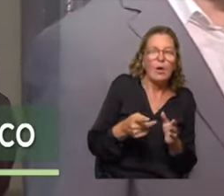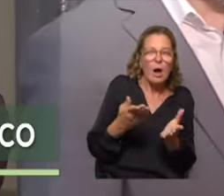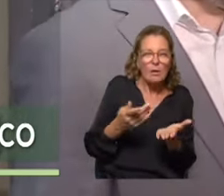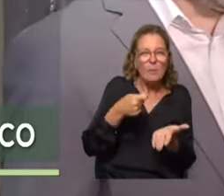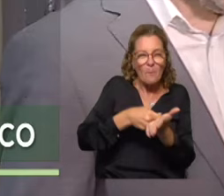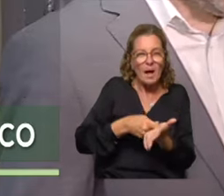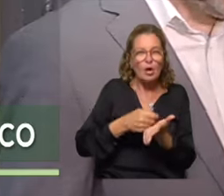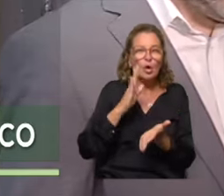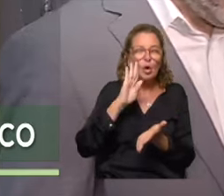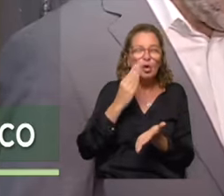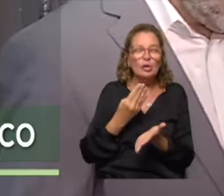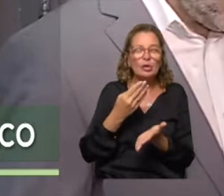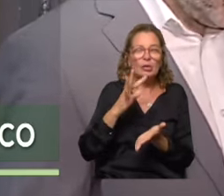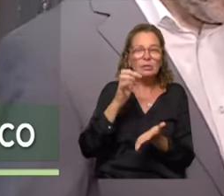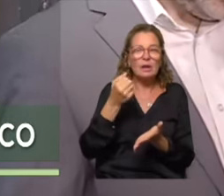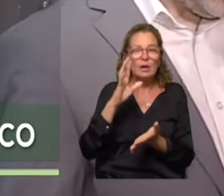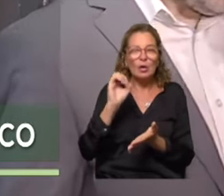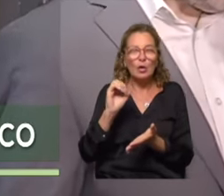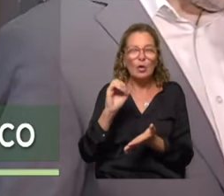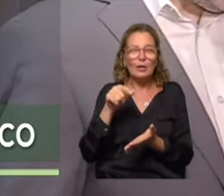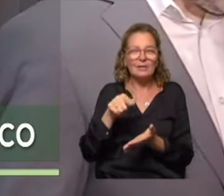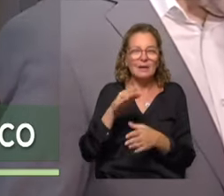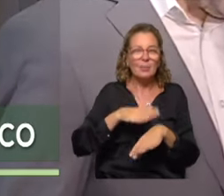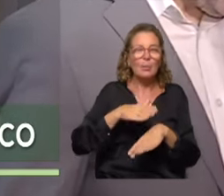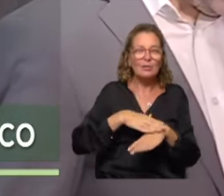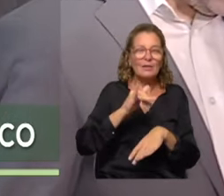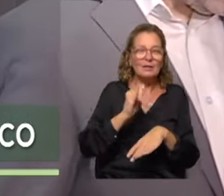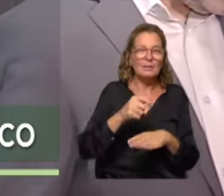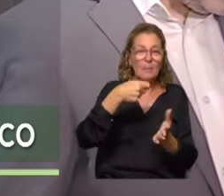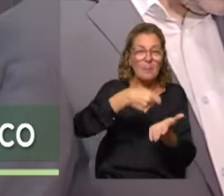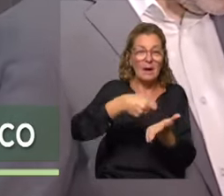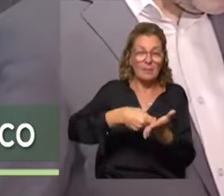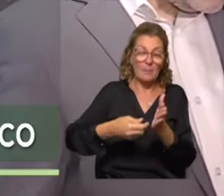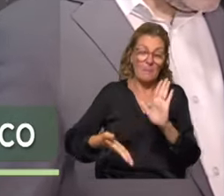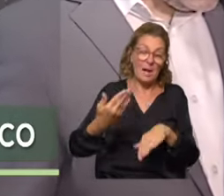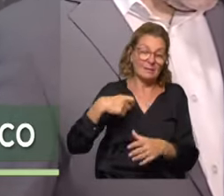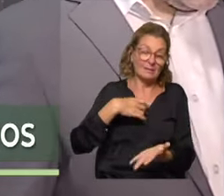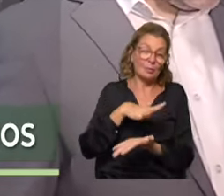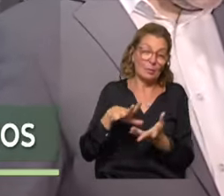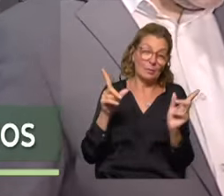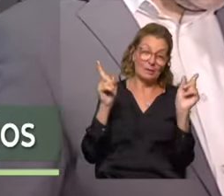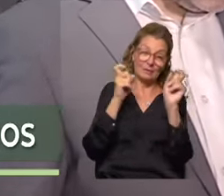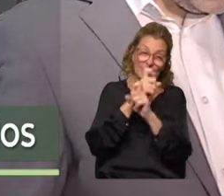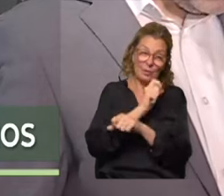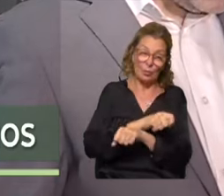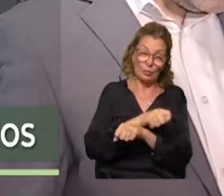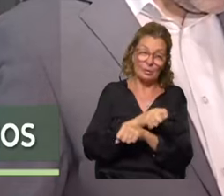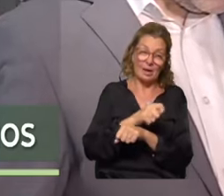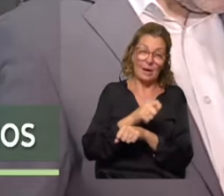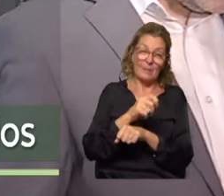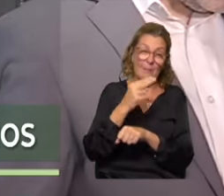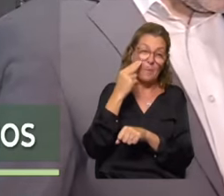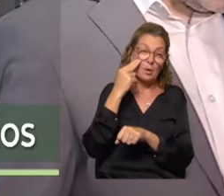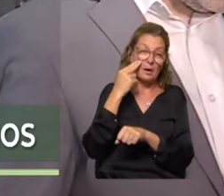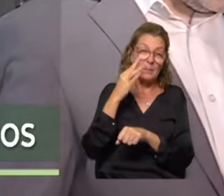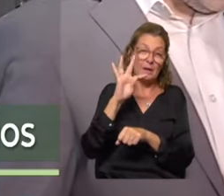reconocido por parte de Taroco que participó de esta trama, lo cual, digamos, complica aún más la situación judicial de Gustavo Penades, que en el transcurso